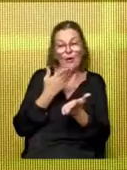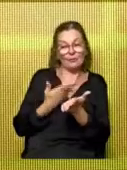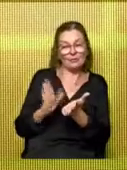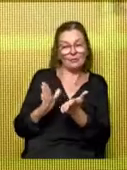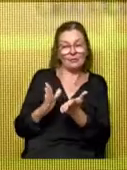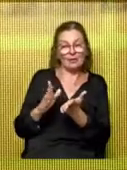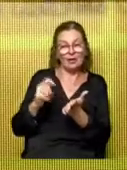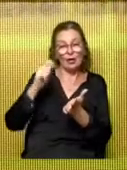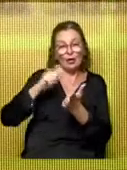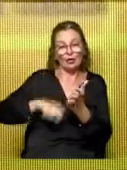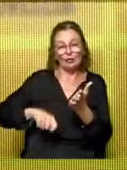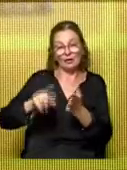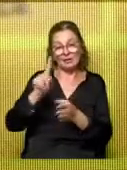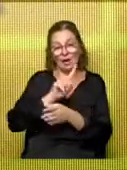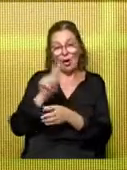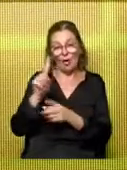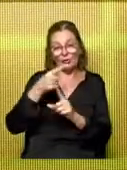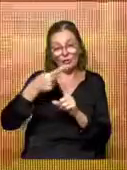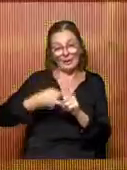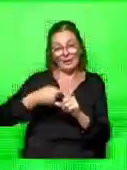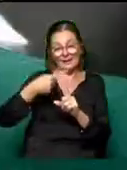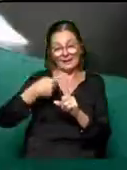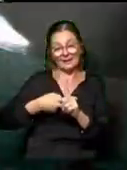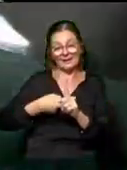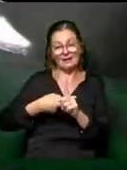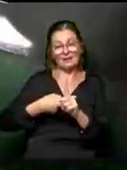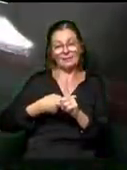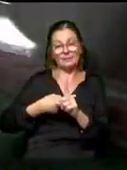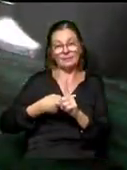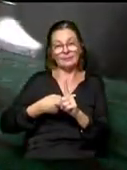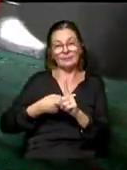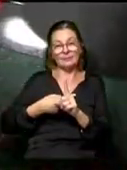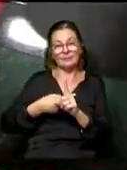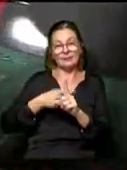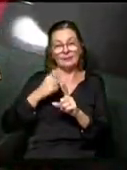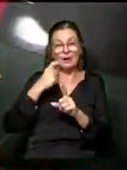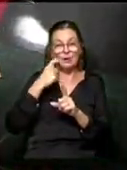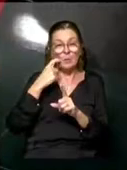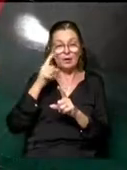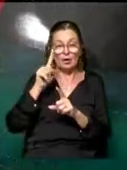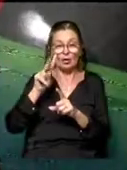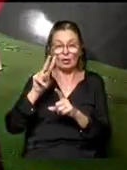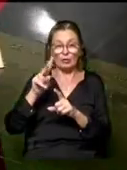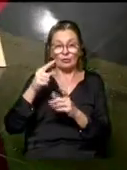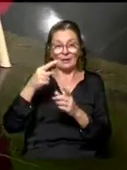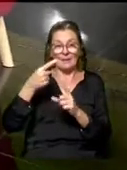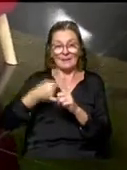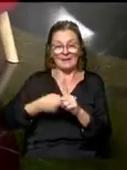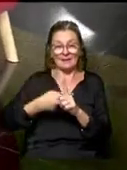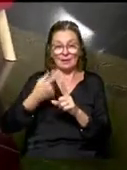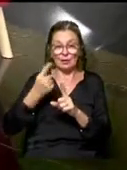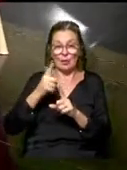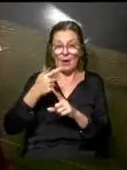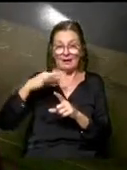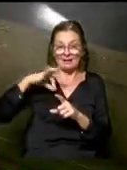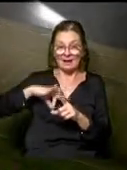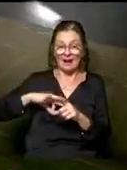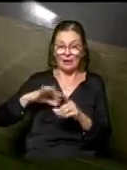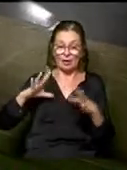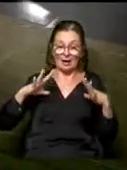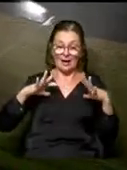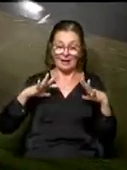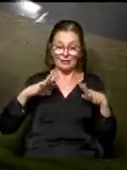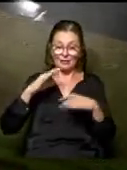hacen contratos de 11 meses para que en el 12º mes, sin salario y despedidos, tengan su descanso